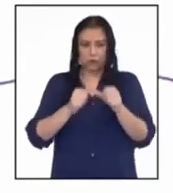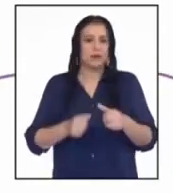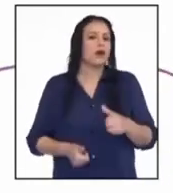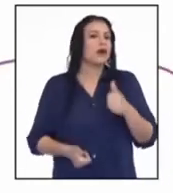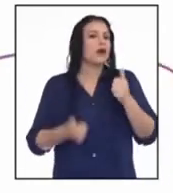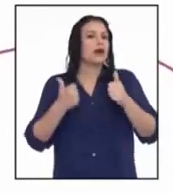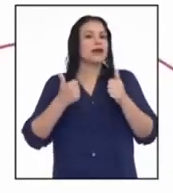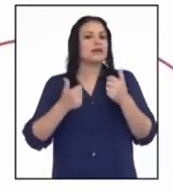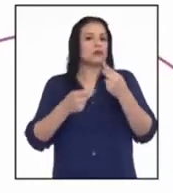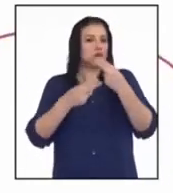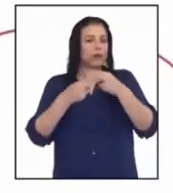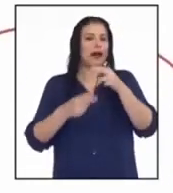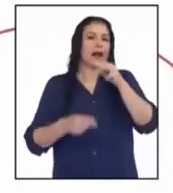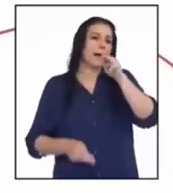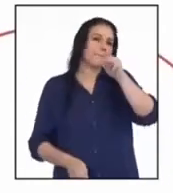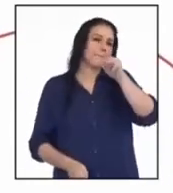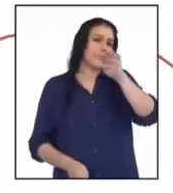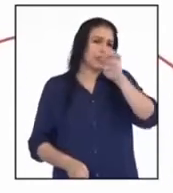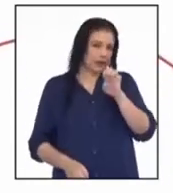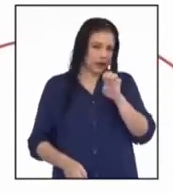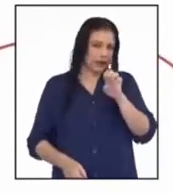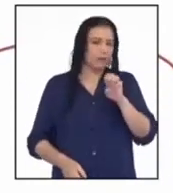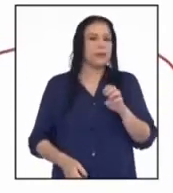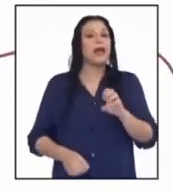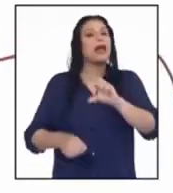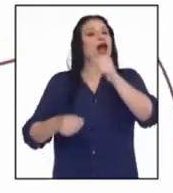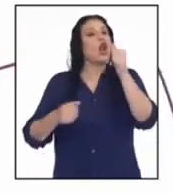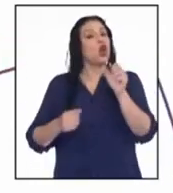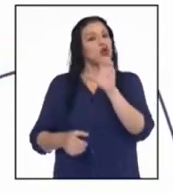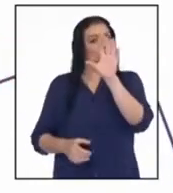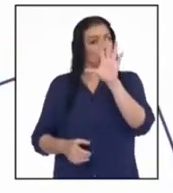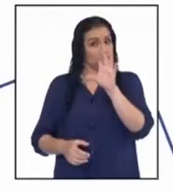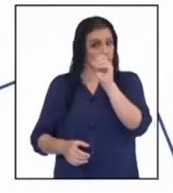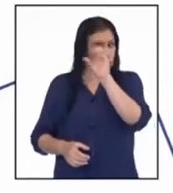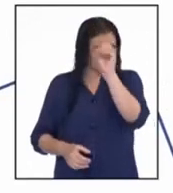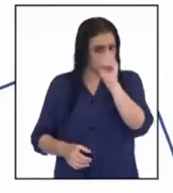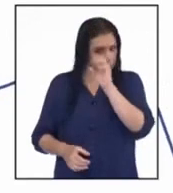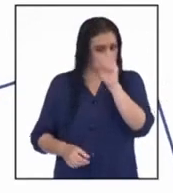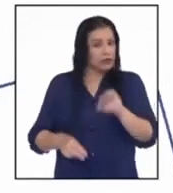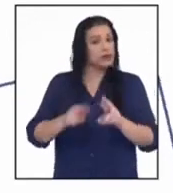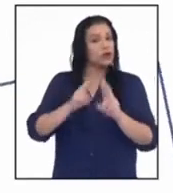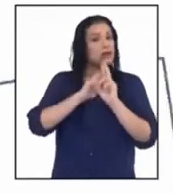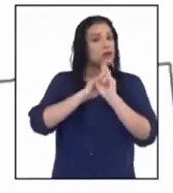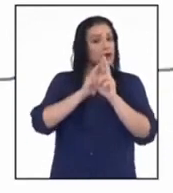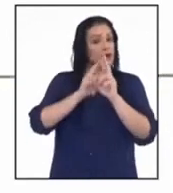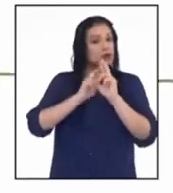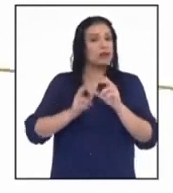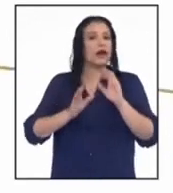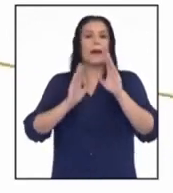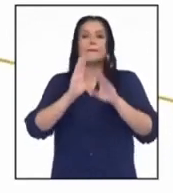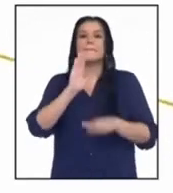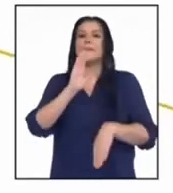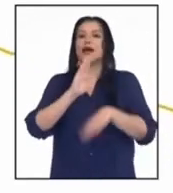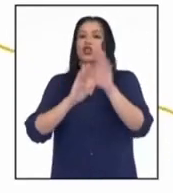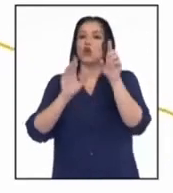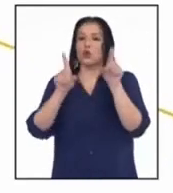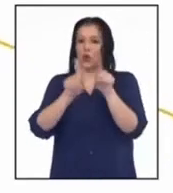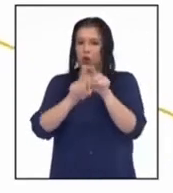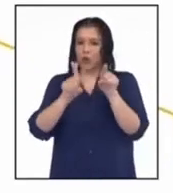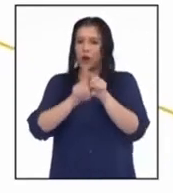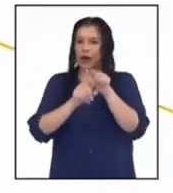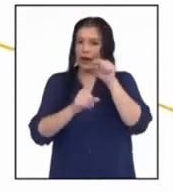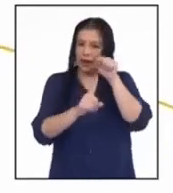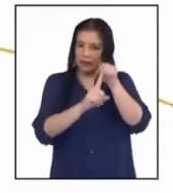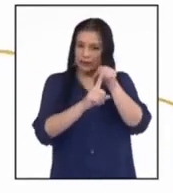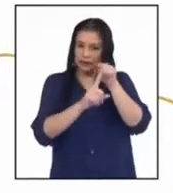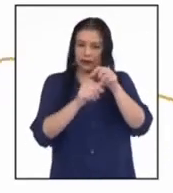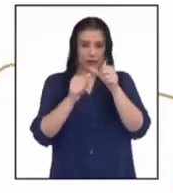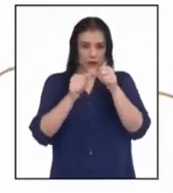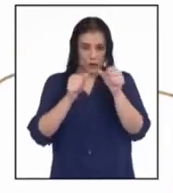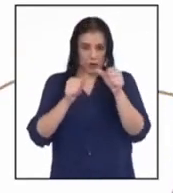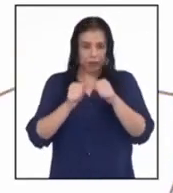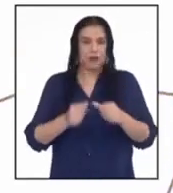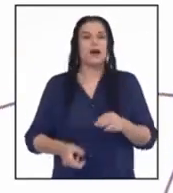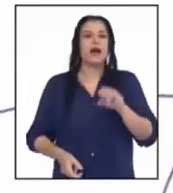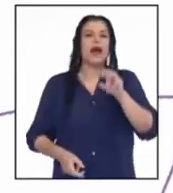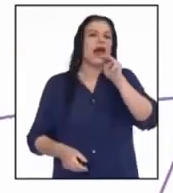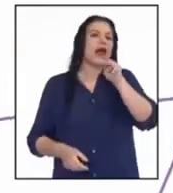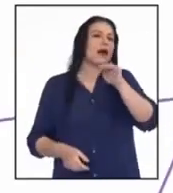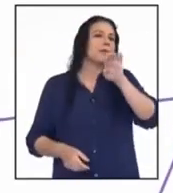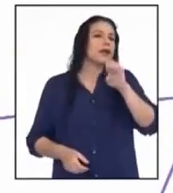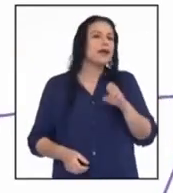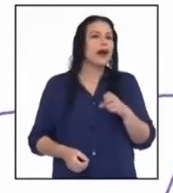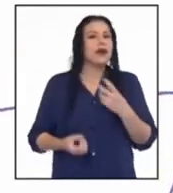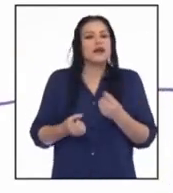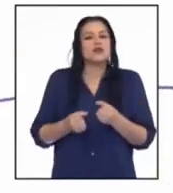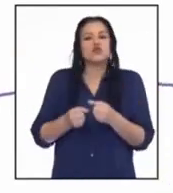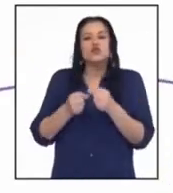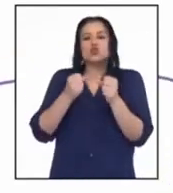que es la mediana. El otro 50% de los resultados es mayor o igual a ella. La mediana